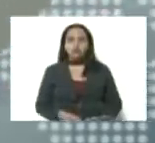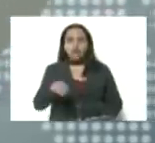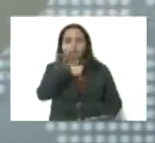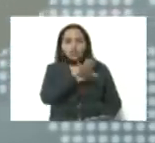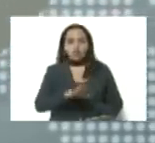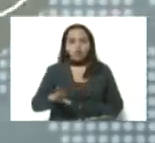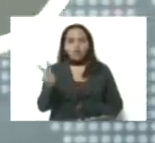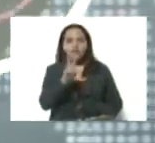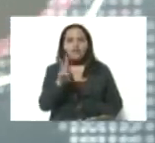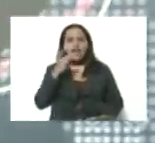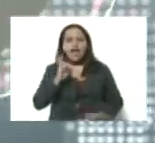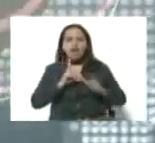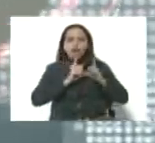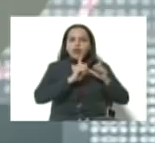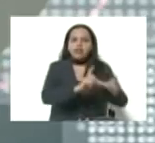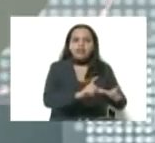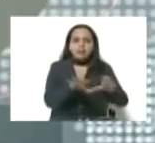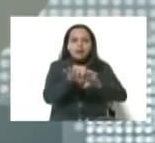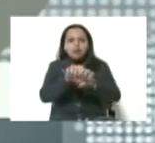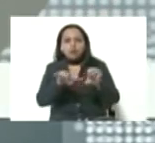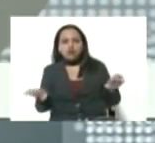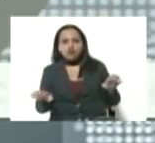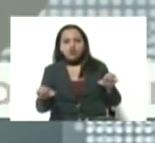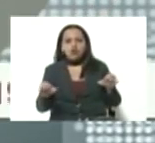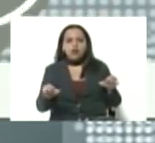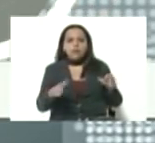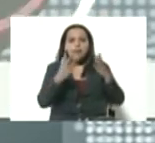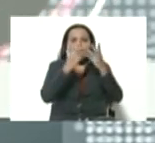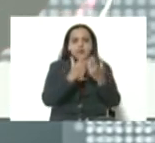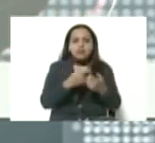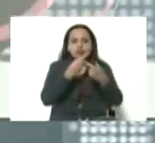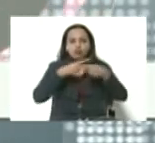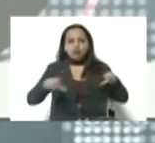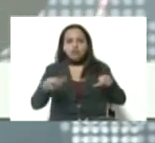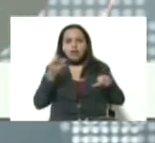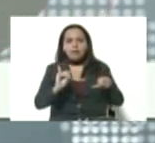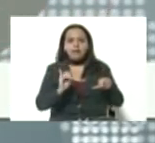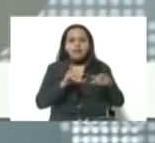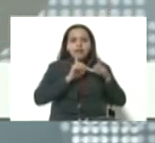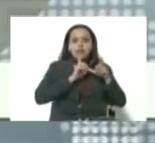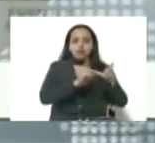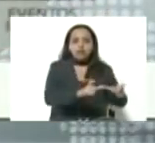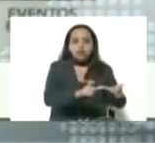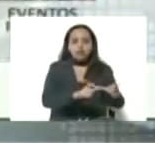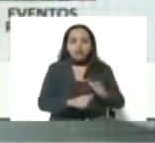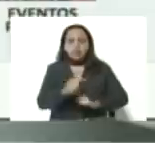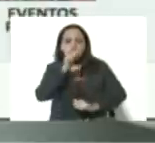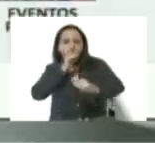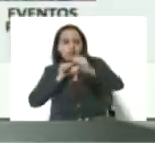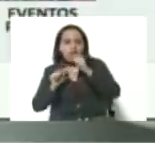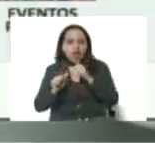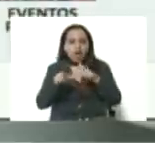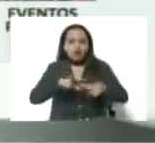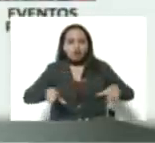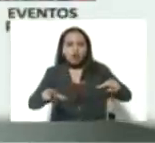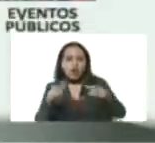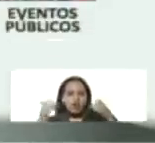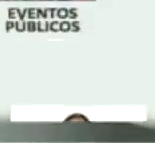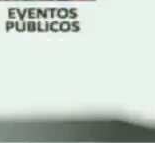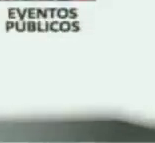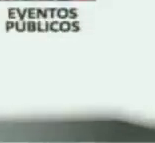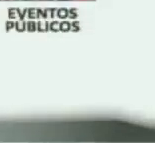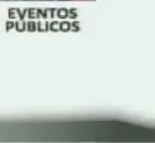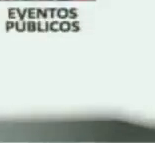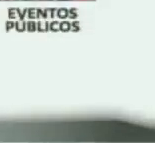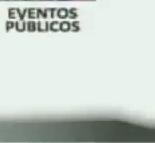educativo en todos sus niveles en cuarentena las librerías bares y discotecas se mantiene la